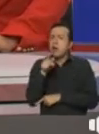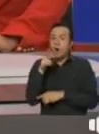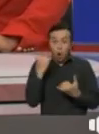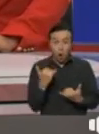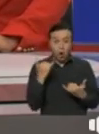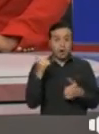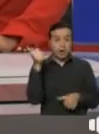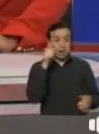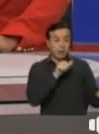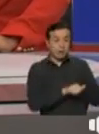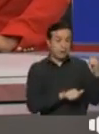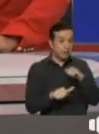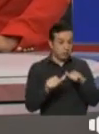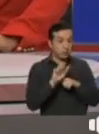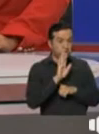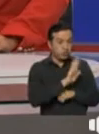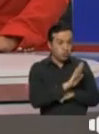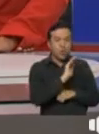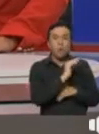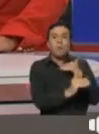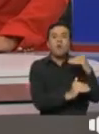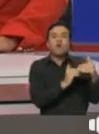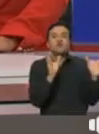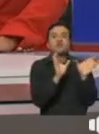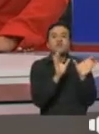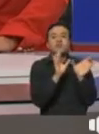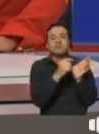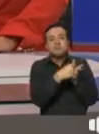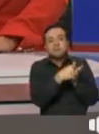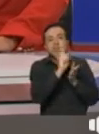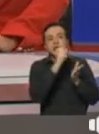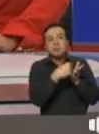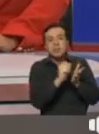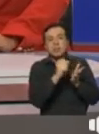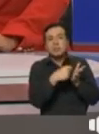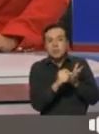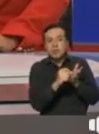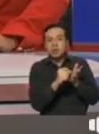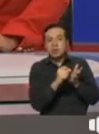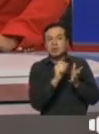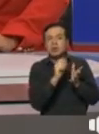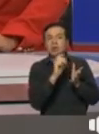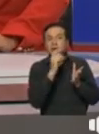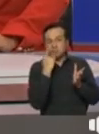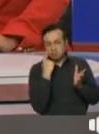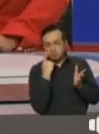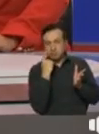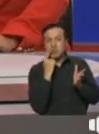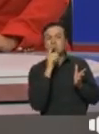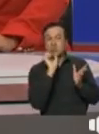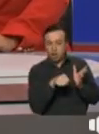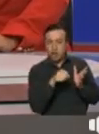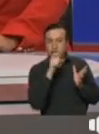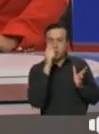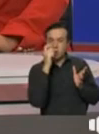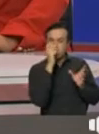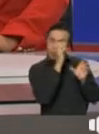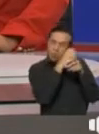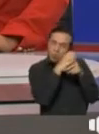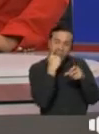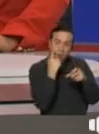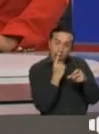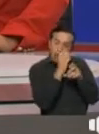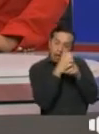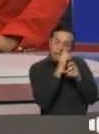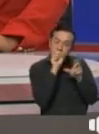los laboratorios están siendo parte de un proceso de certificación a través del cual se aceptará o negará que tomen pruebas, dependiendo